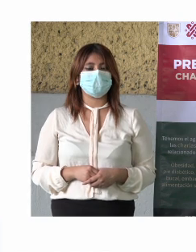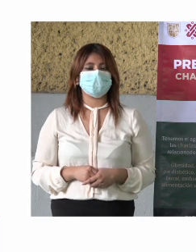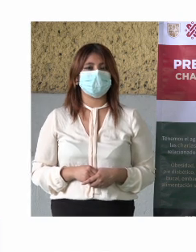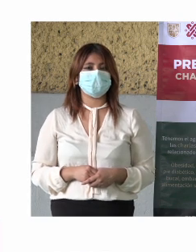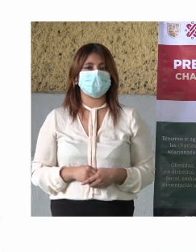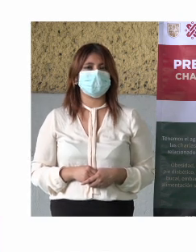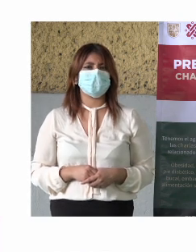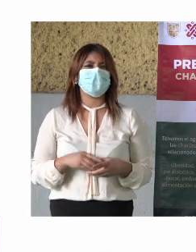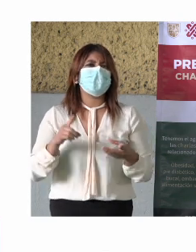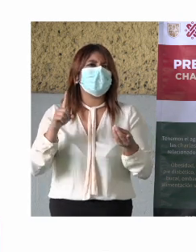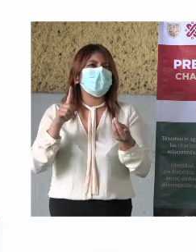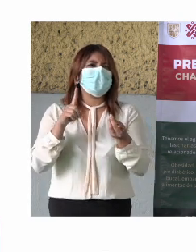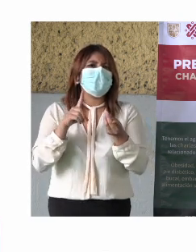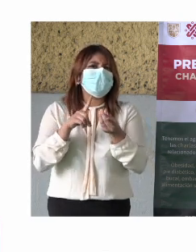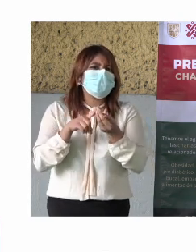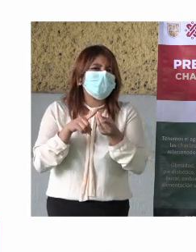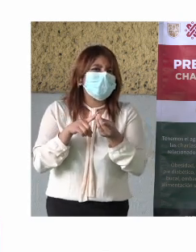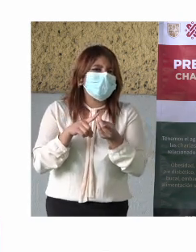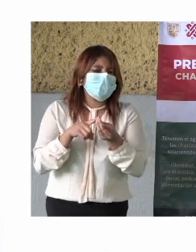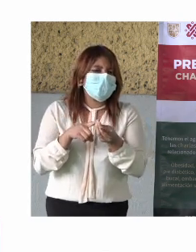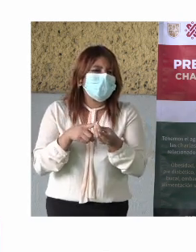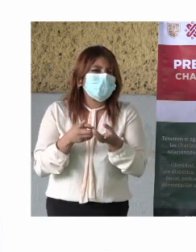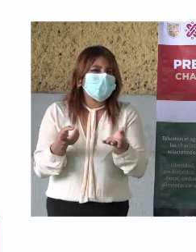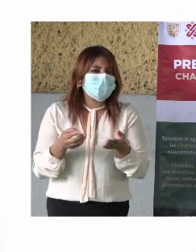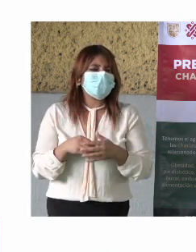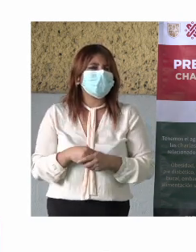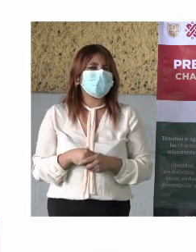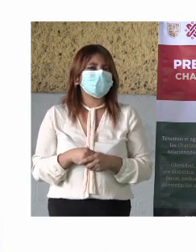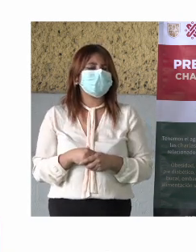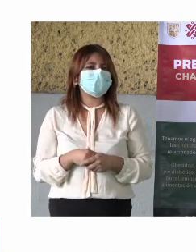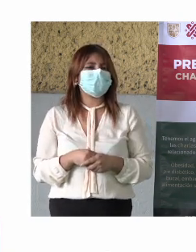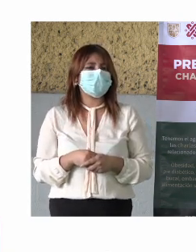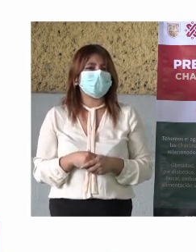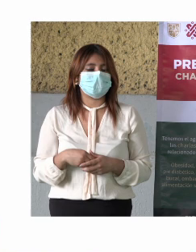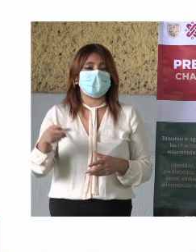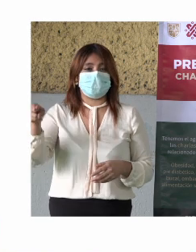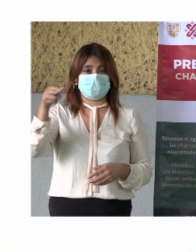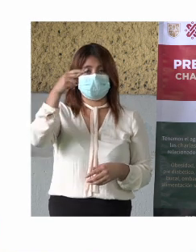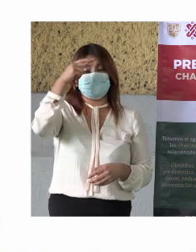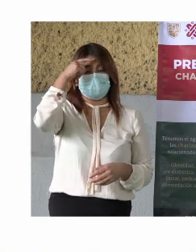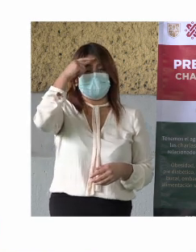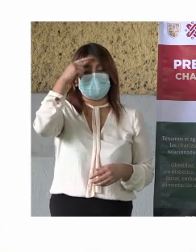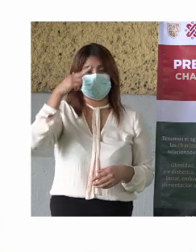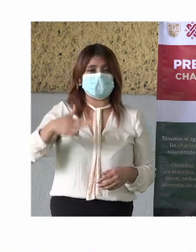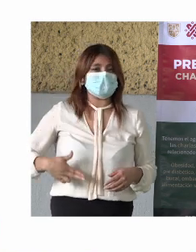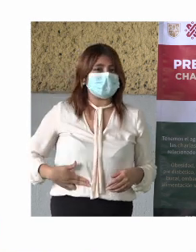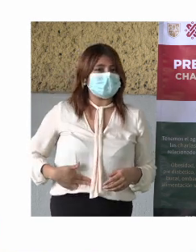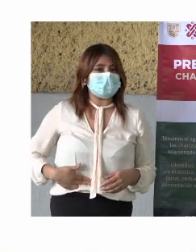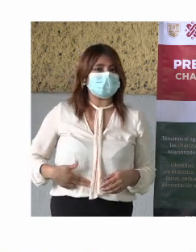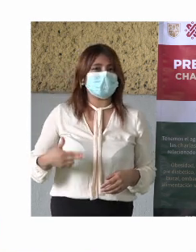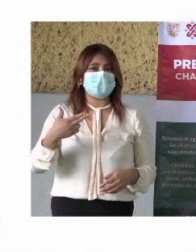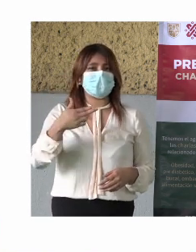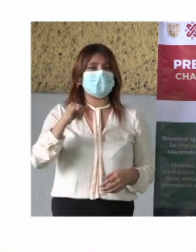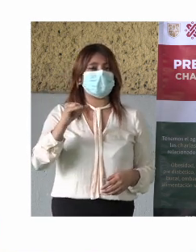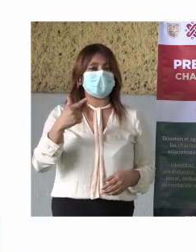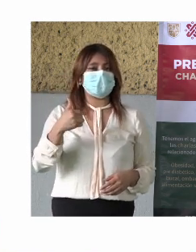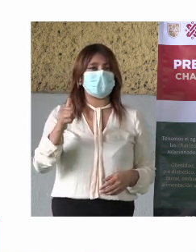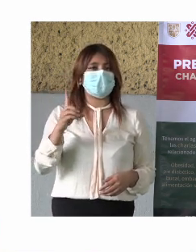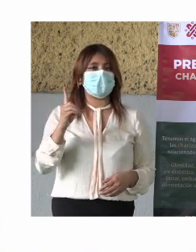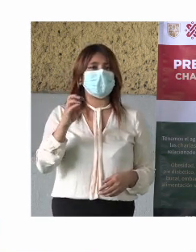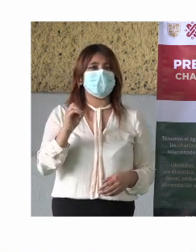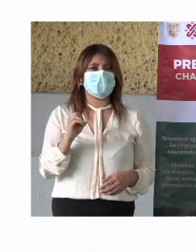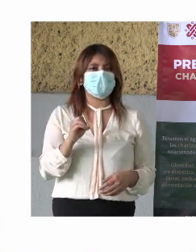¿En dónde va a estar actuando la metformina? Recordemos que el hígado es uno de nuestros principales órganos del cuerpo, es